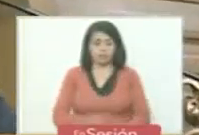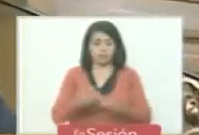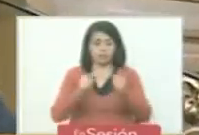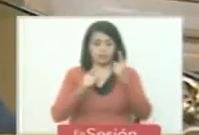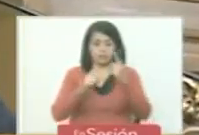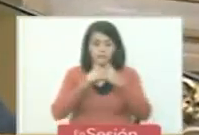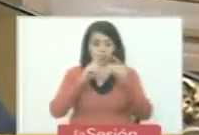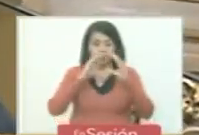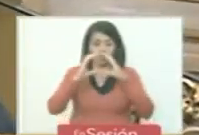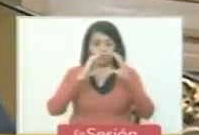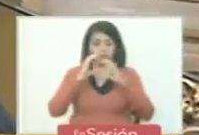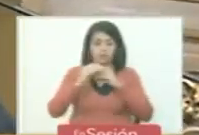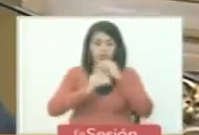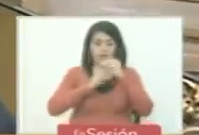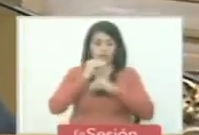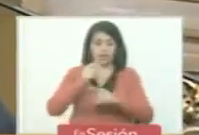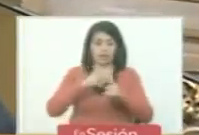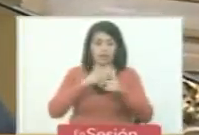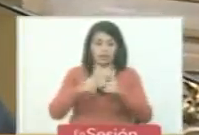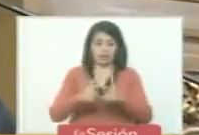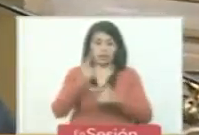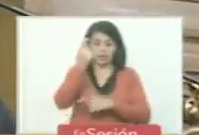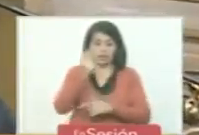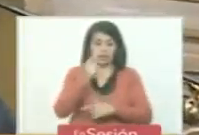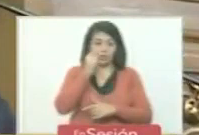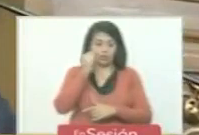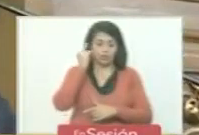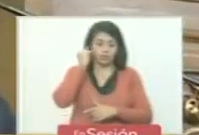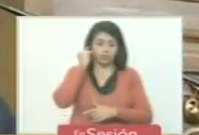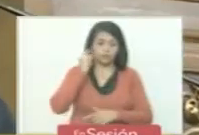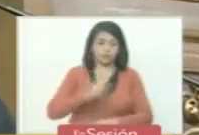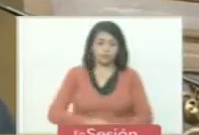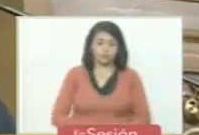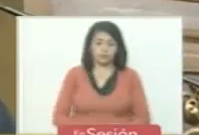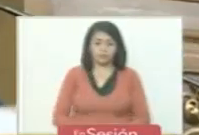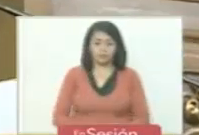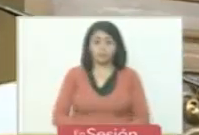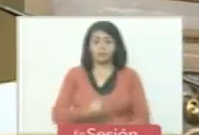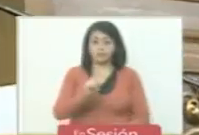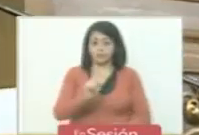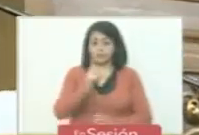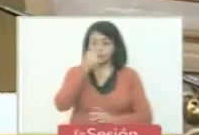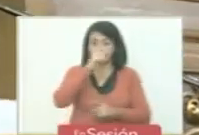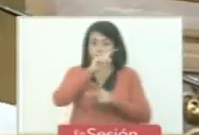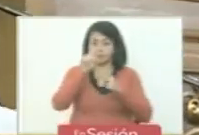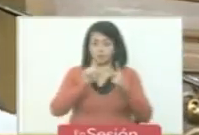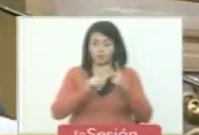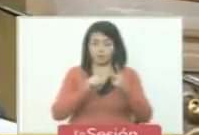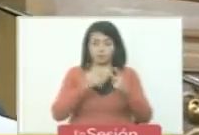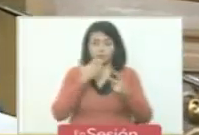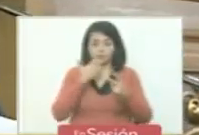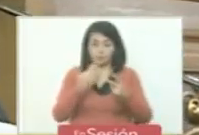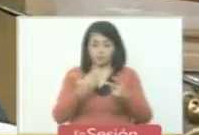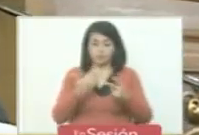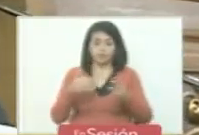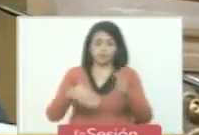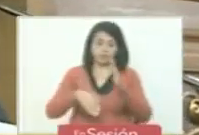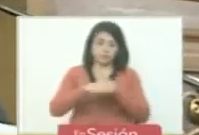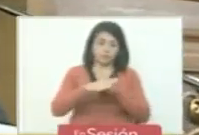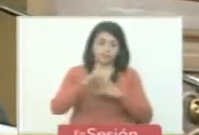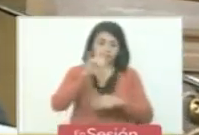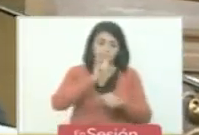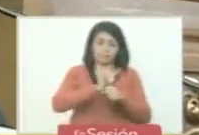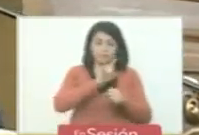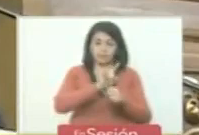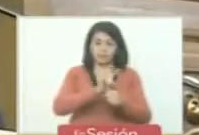1, comunicaciones suscritas por las diputadas y los diputados principales solicitando permiso para